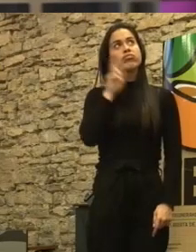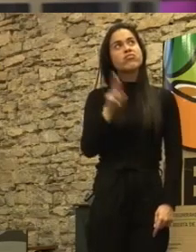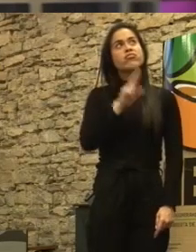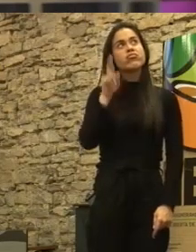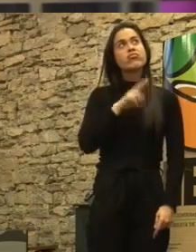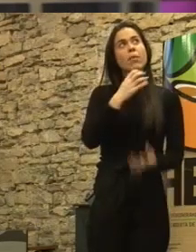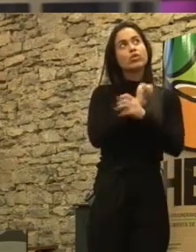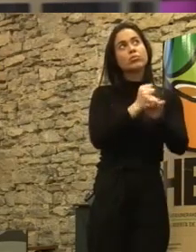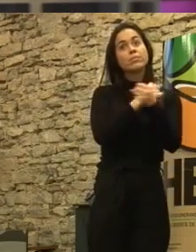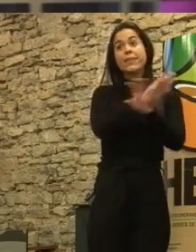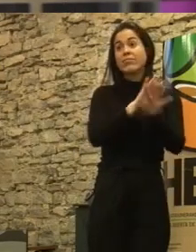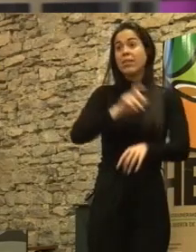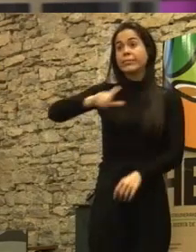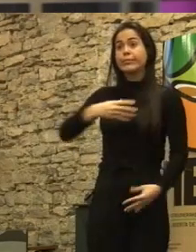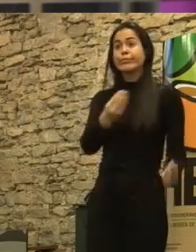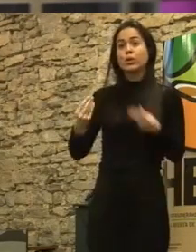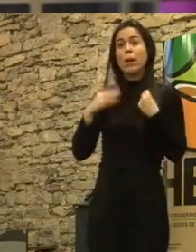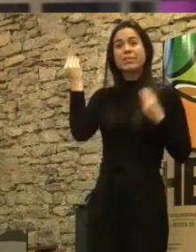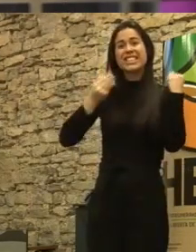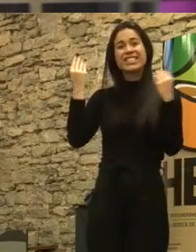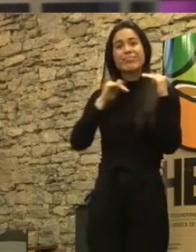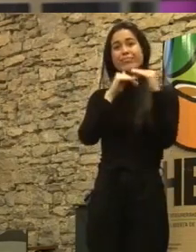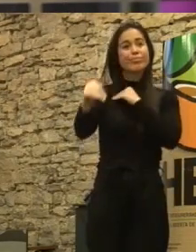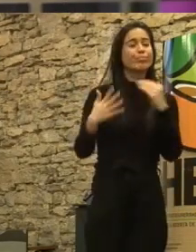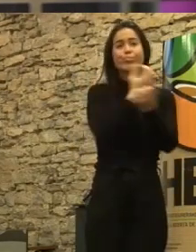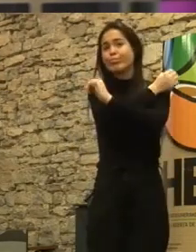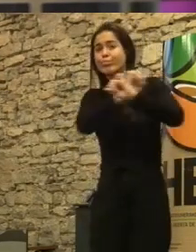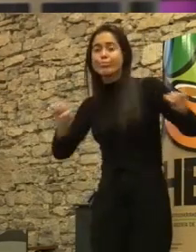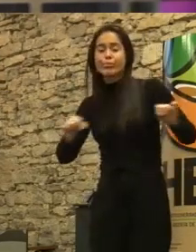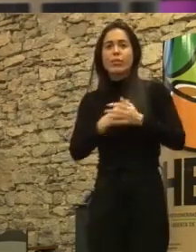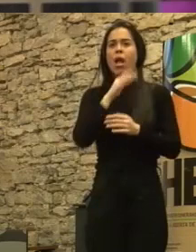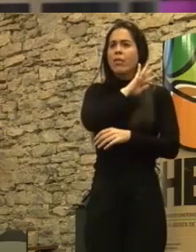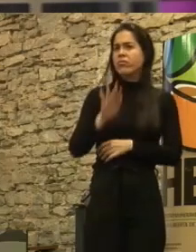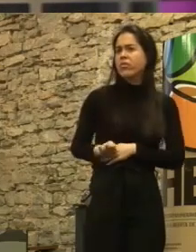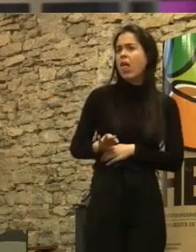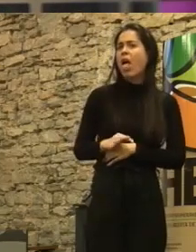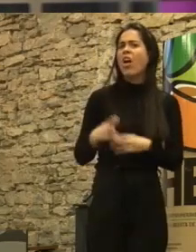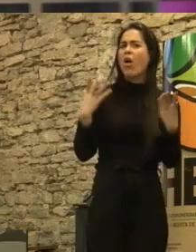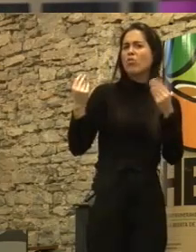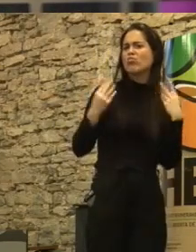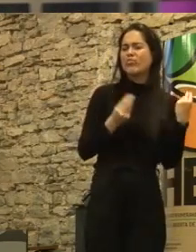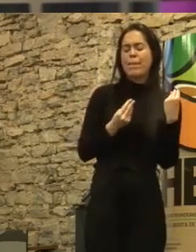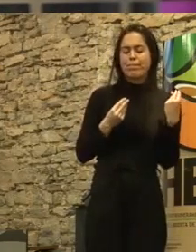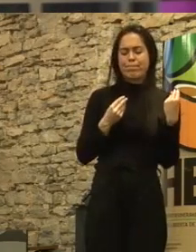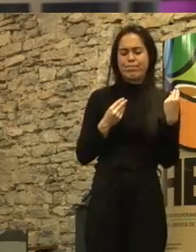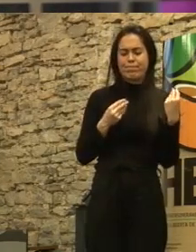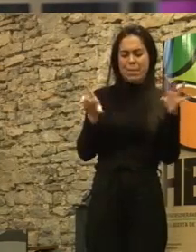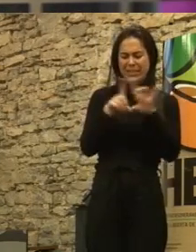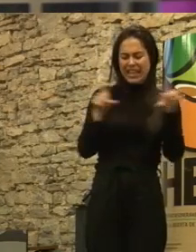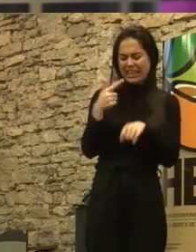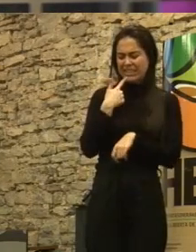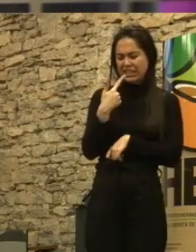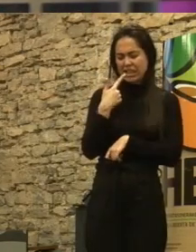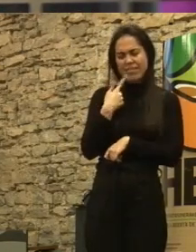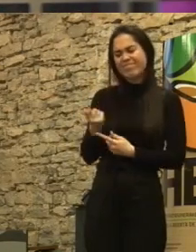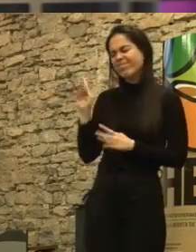bien de cómo las grandes corporaciones económicas se empeñan en meternos en la cabeza eso de que las pensiones